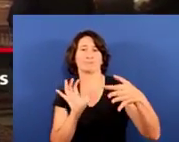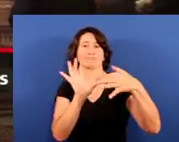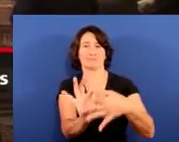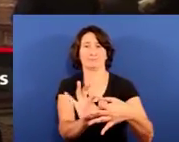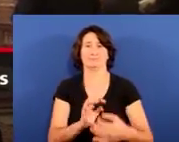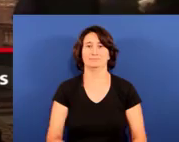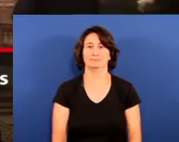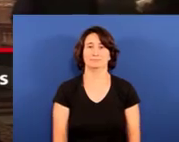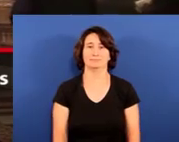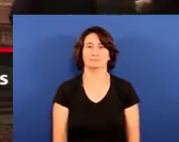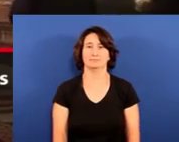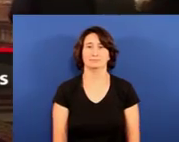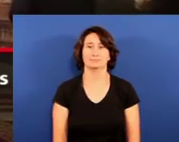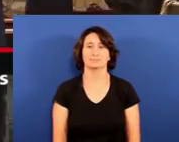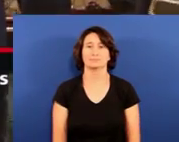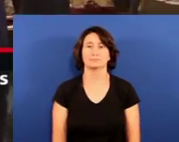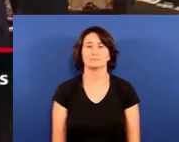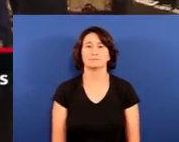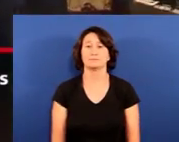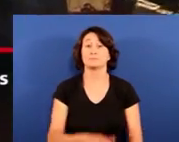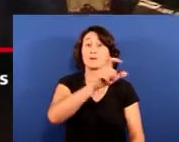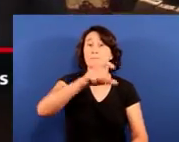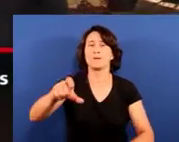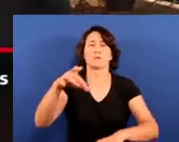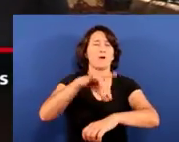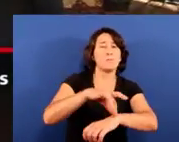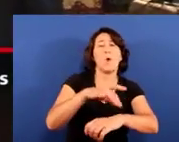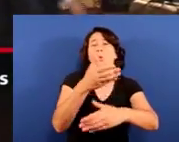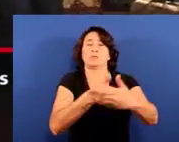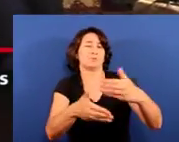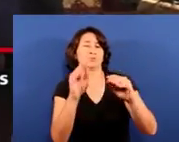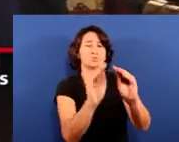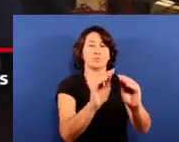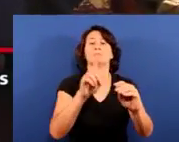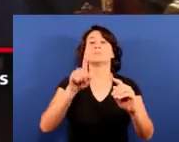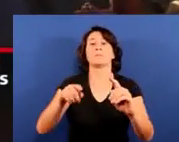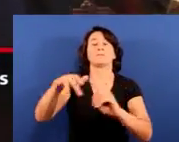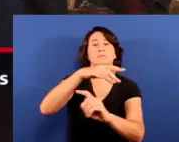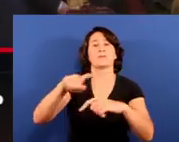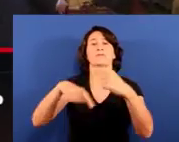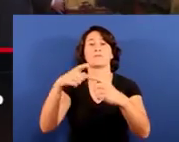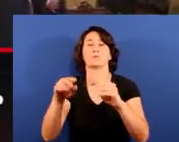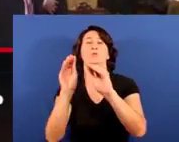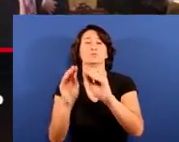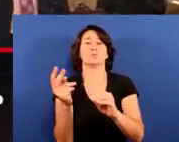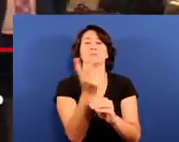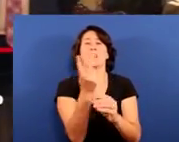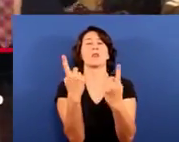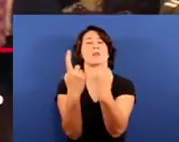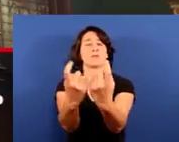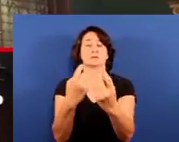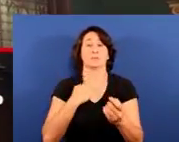distintas empresas locales e internacionales. La Diputación Foral y la mayoría de los ayuntamientos de Vizcaya han introducido ya en